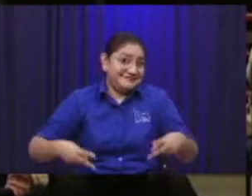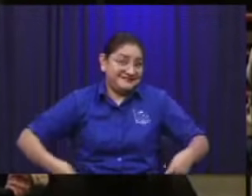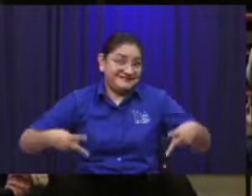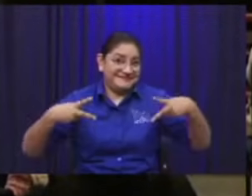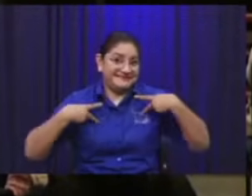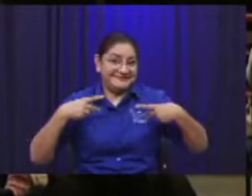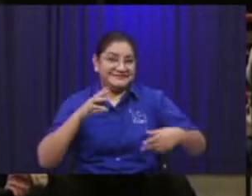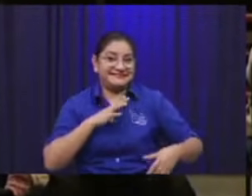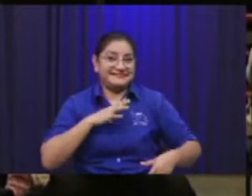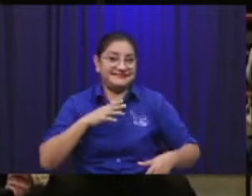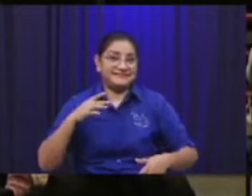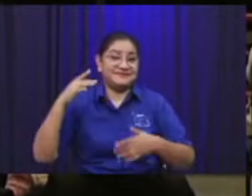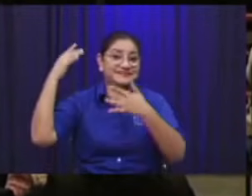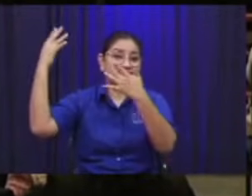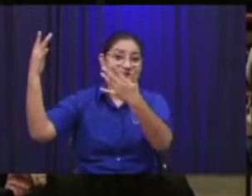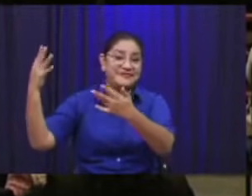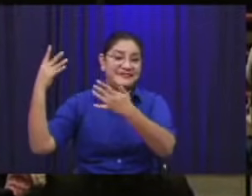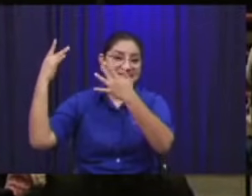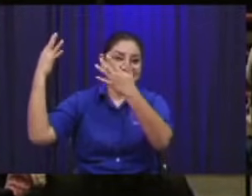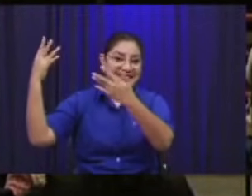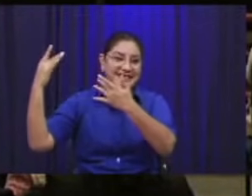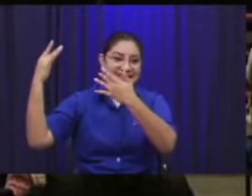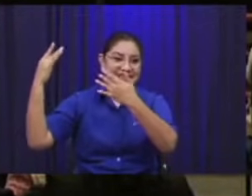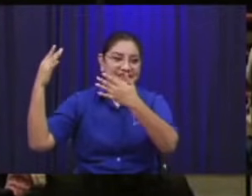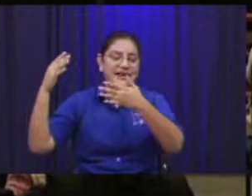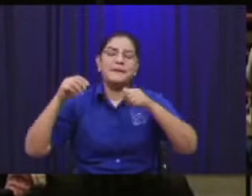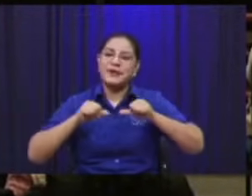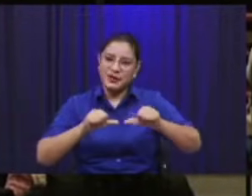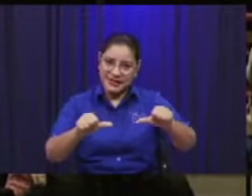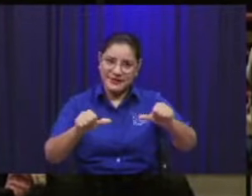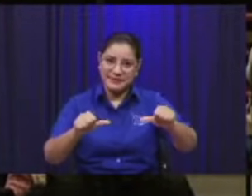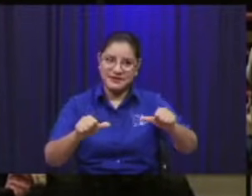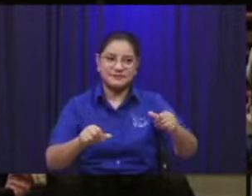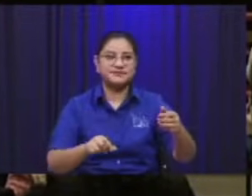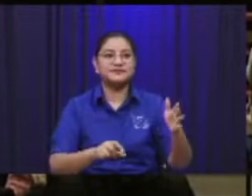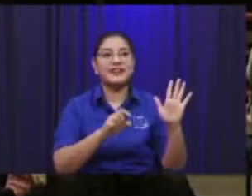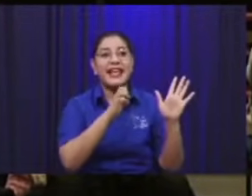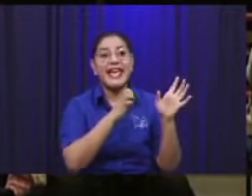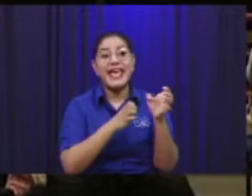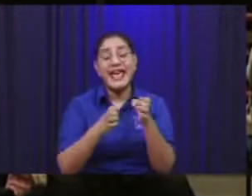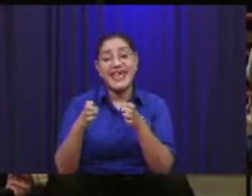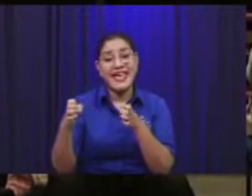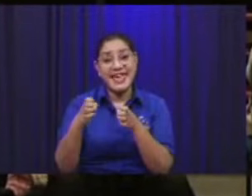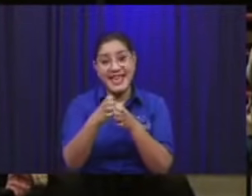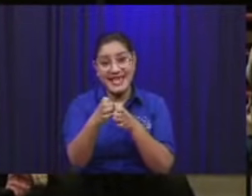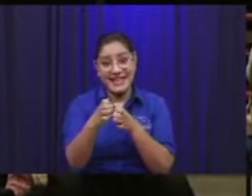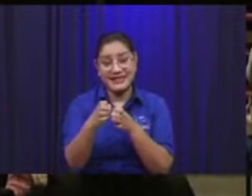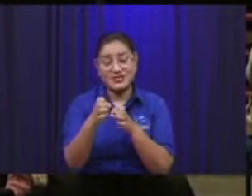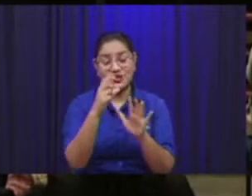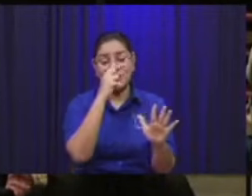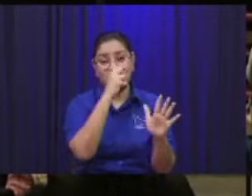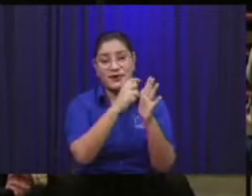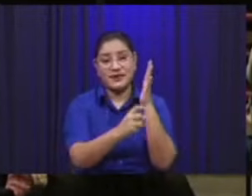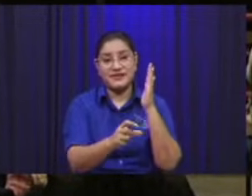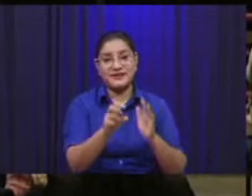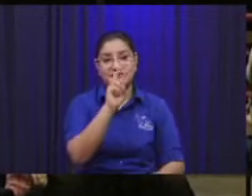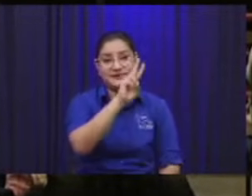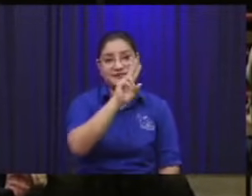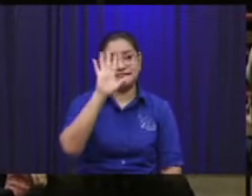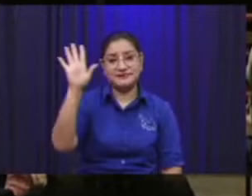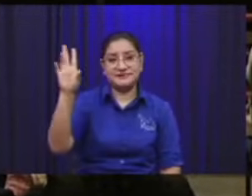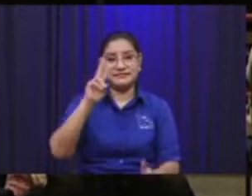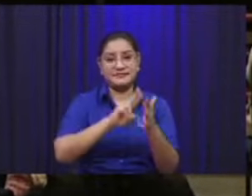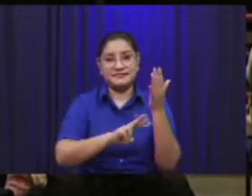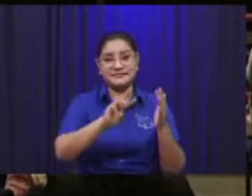miremos de este y de éste objetos de oro antes de salir de la